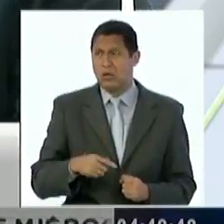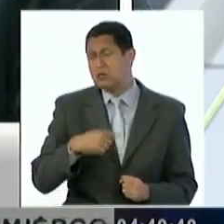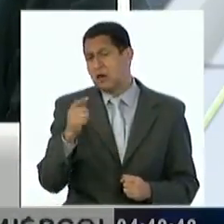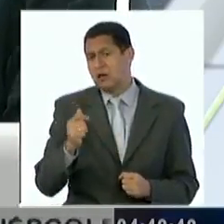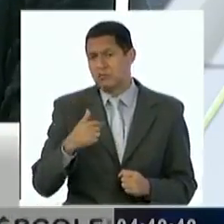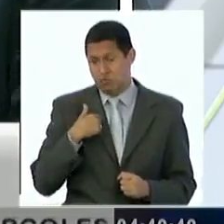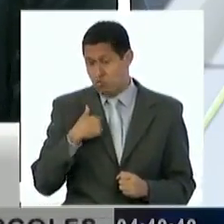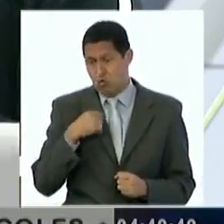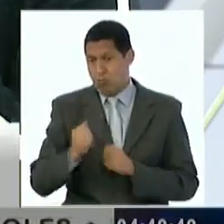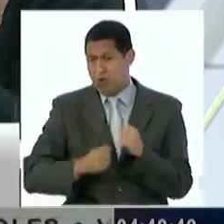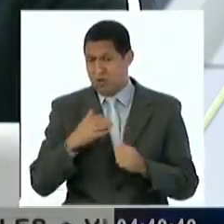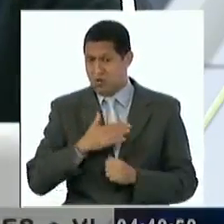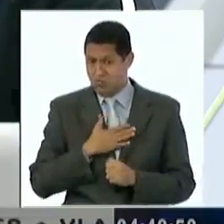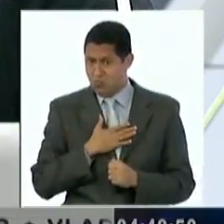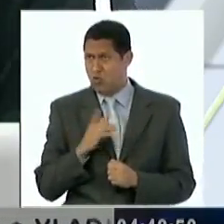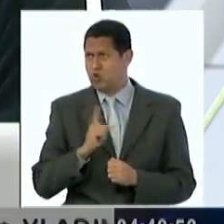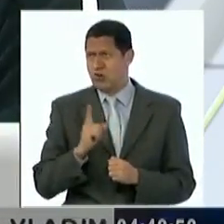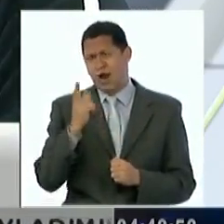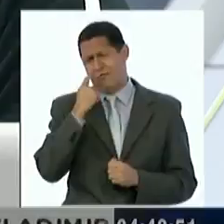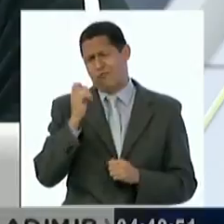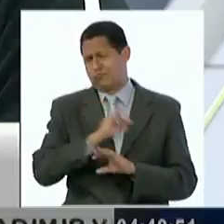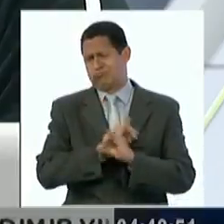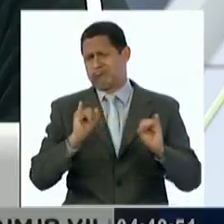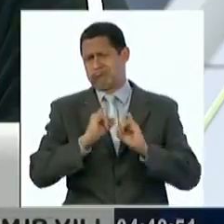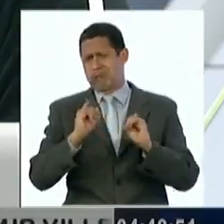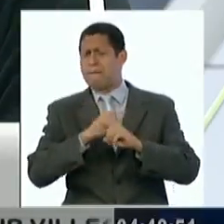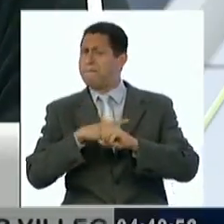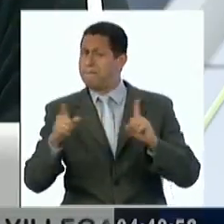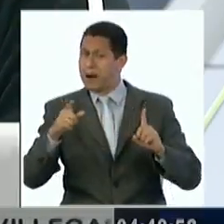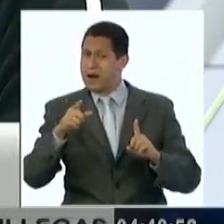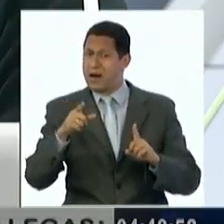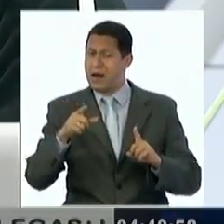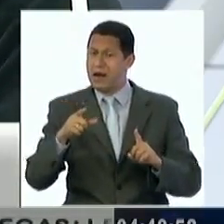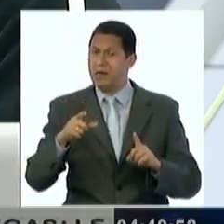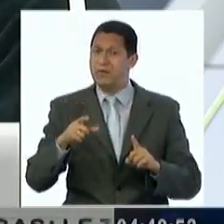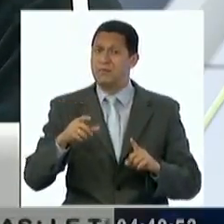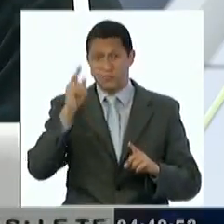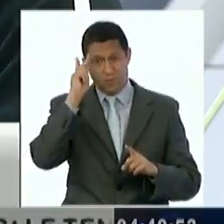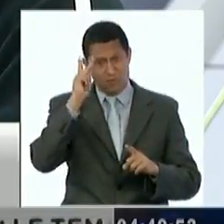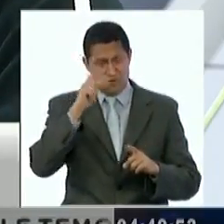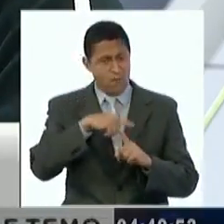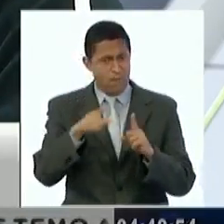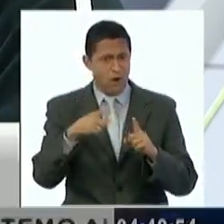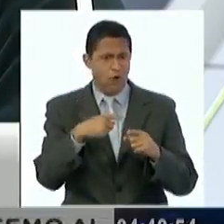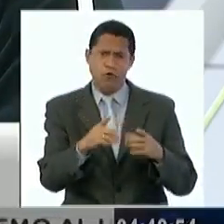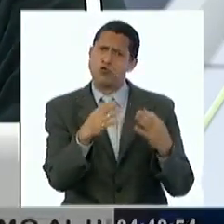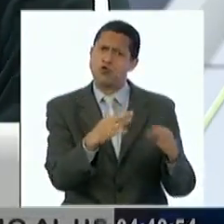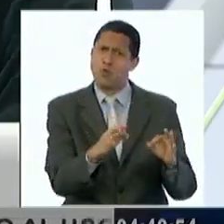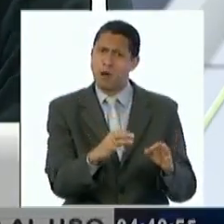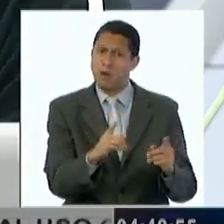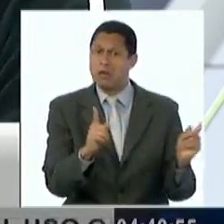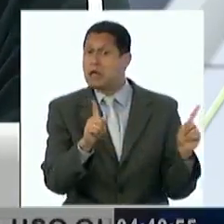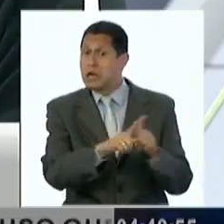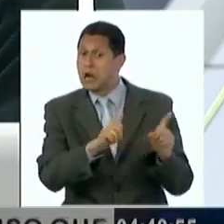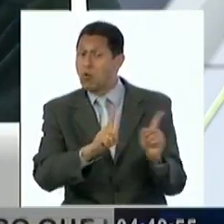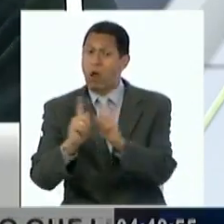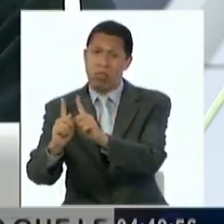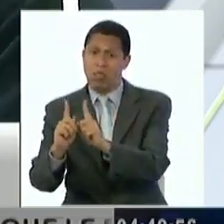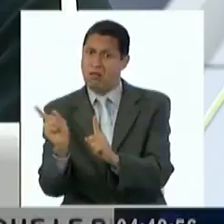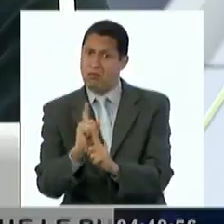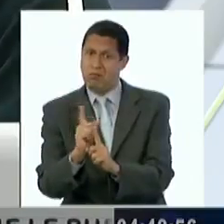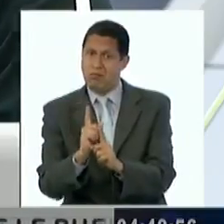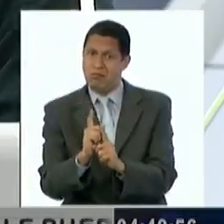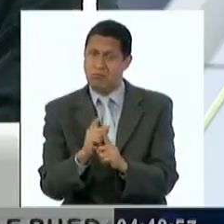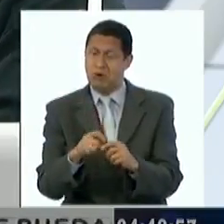del entrenador por entrenos ya está acondicionado a esa actividad física regular pero una persona común y corriente no puede ir a la velocidad del entrenador porque